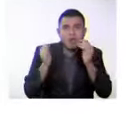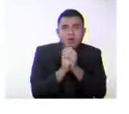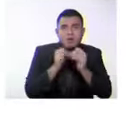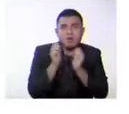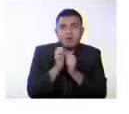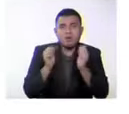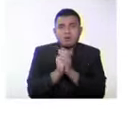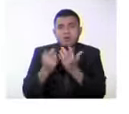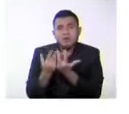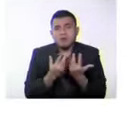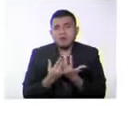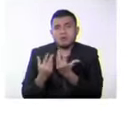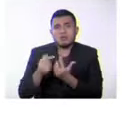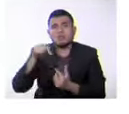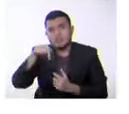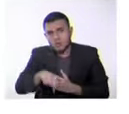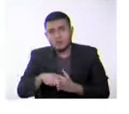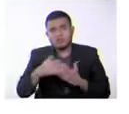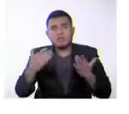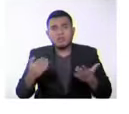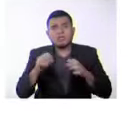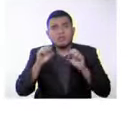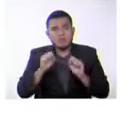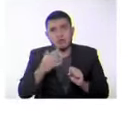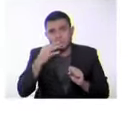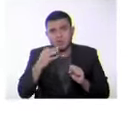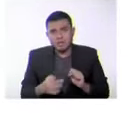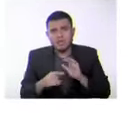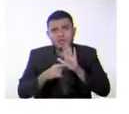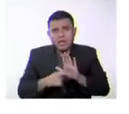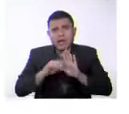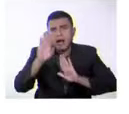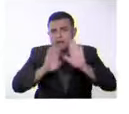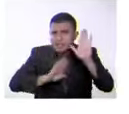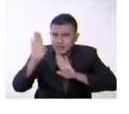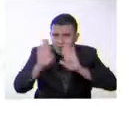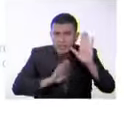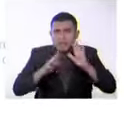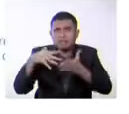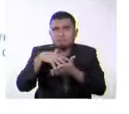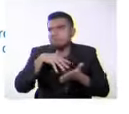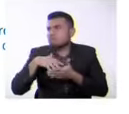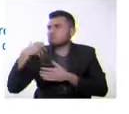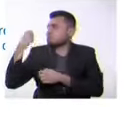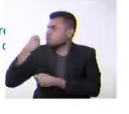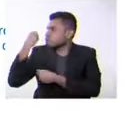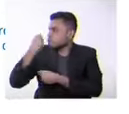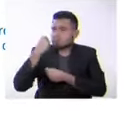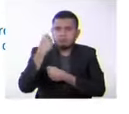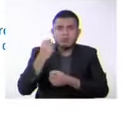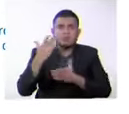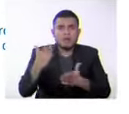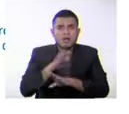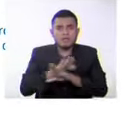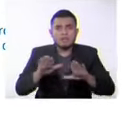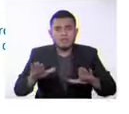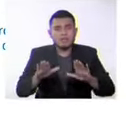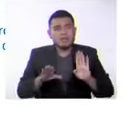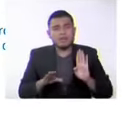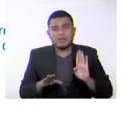de actualidad y dar participación en actividades públicas. Finalmente, literal